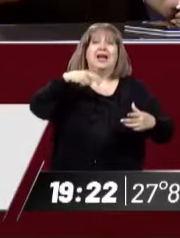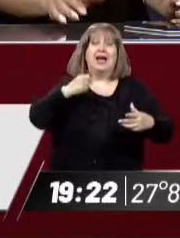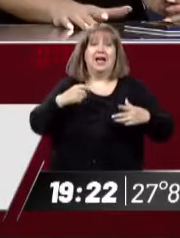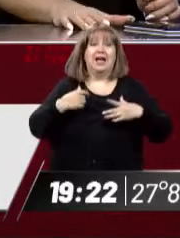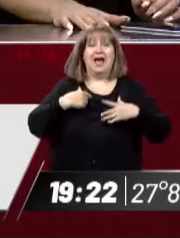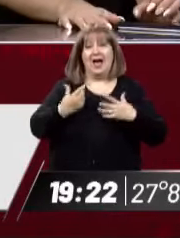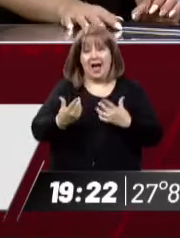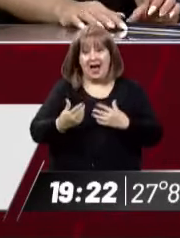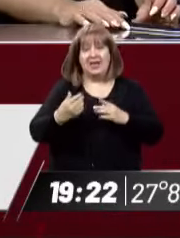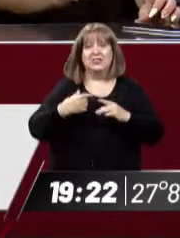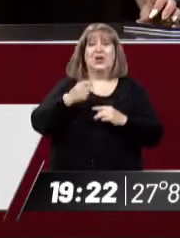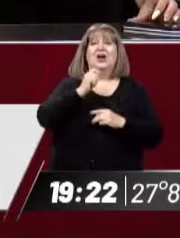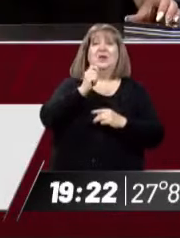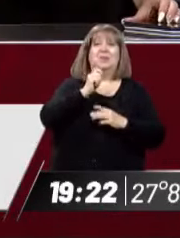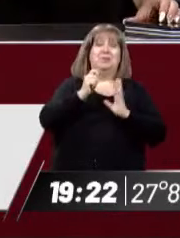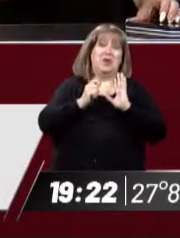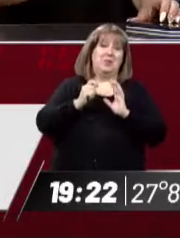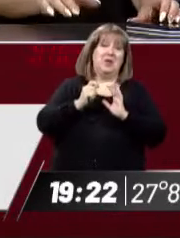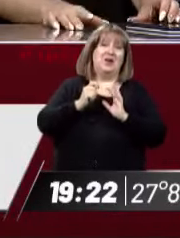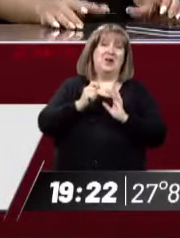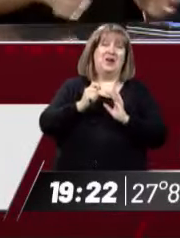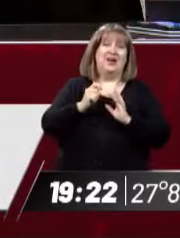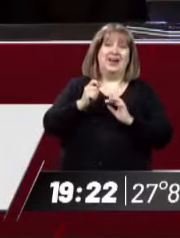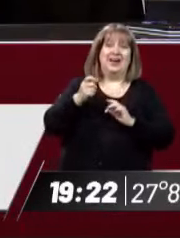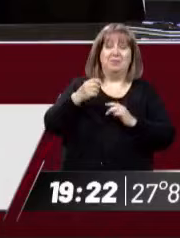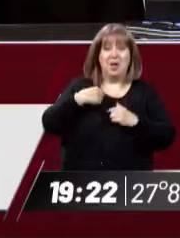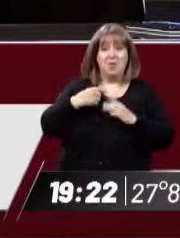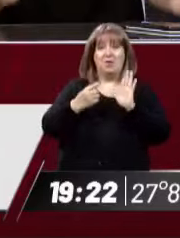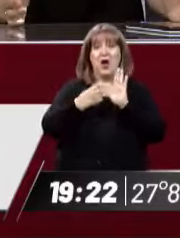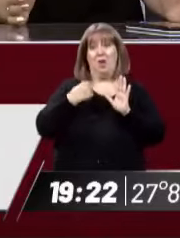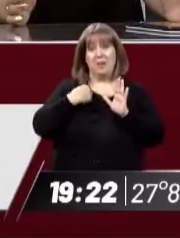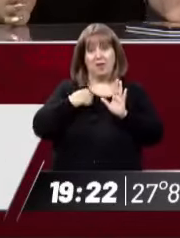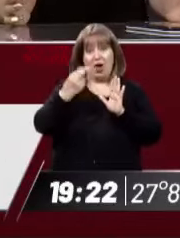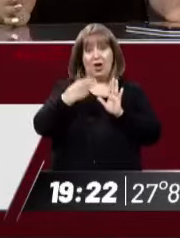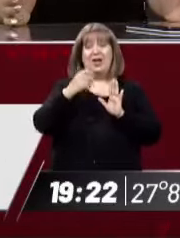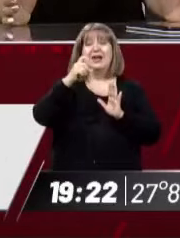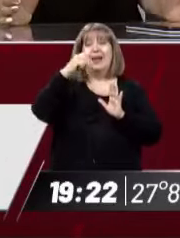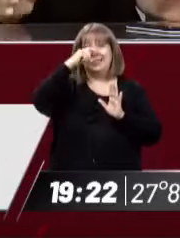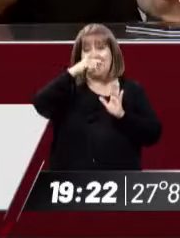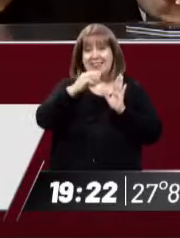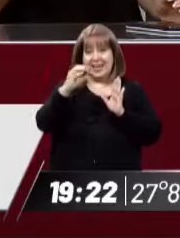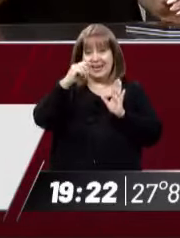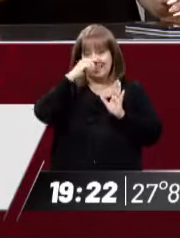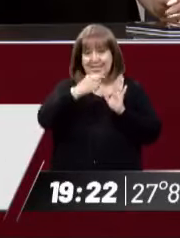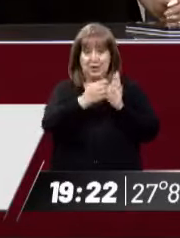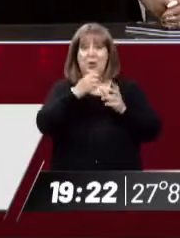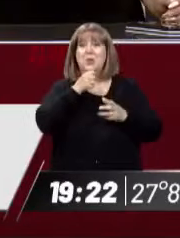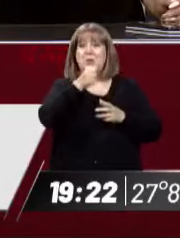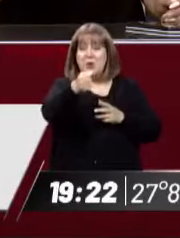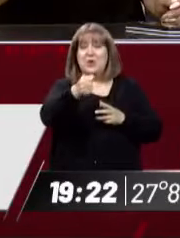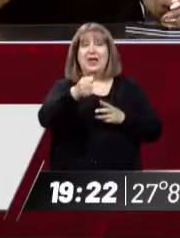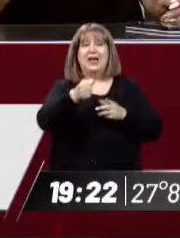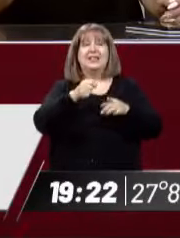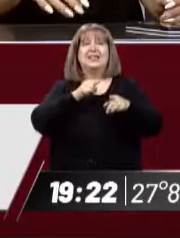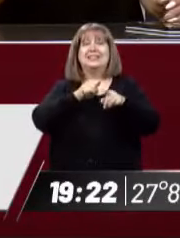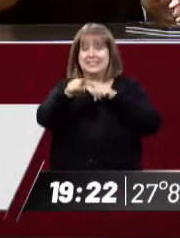Susana eligió la pantalla del 7 para hablar. Pero pará, ¿querés que lo compartamos entre todos? Porque lo todos vemos, quieren, sí. Ver a Susana. Aparte, Matías tiene